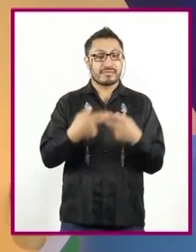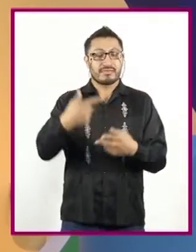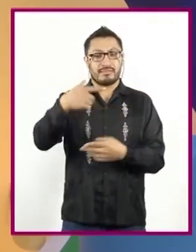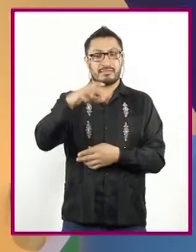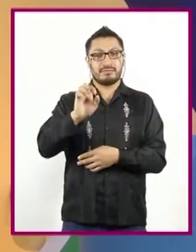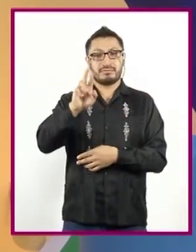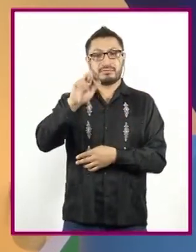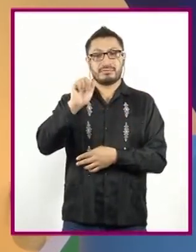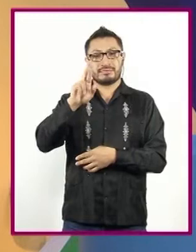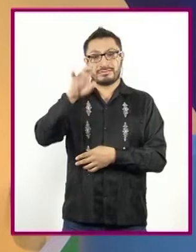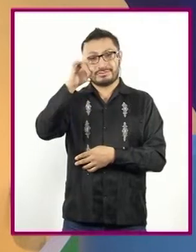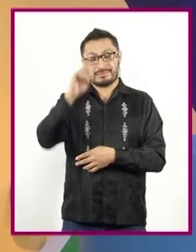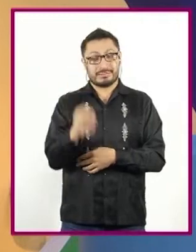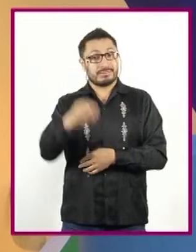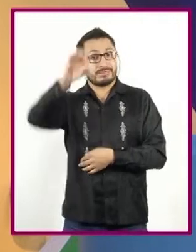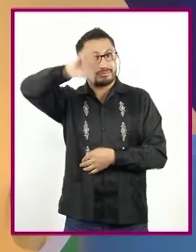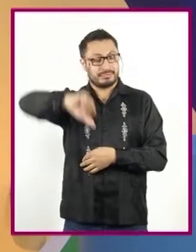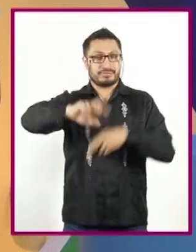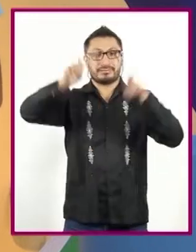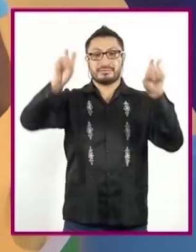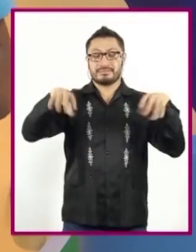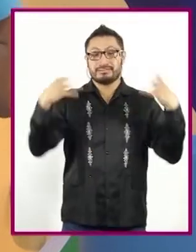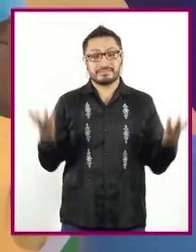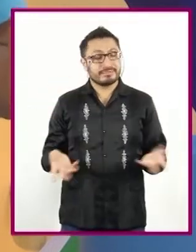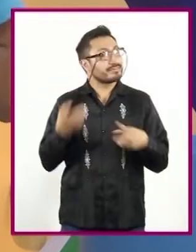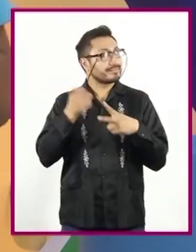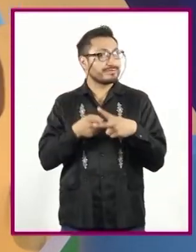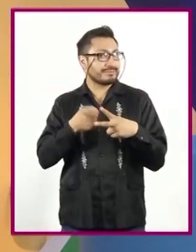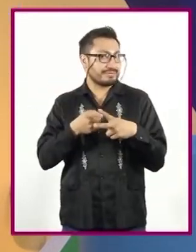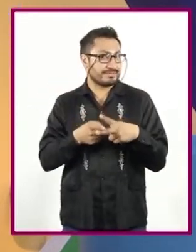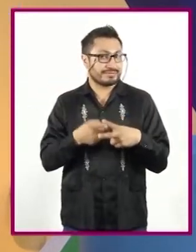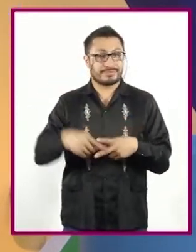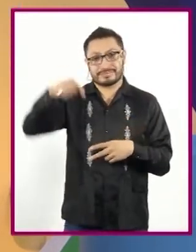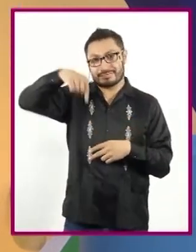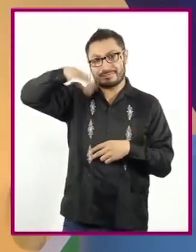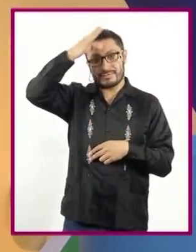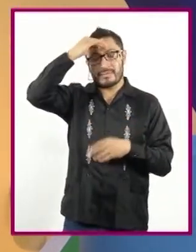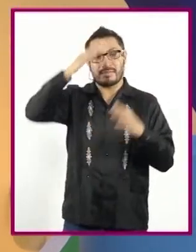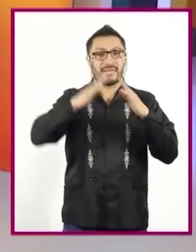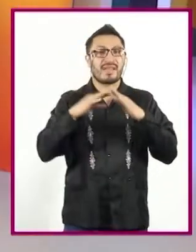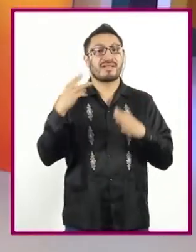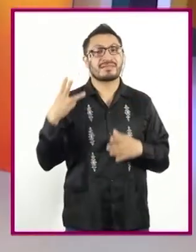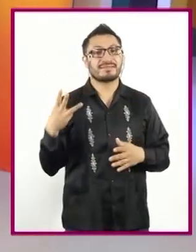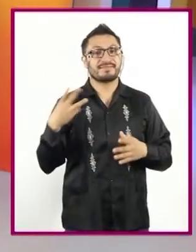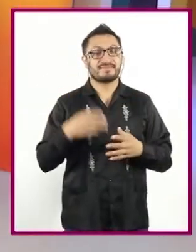Pineda y trabajaremos en una sesión más de matemáticas en Aprende en Casa 3.